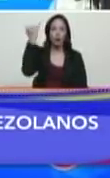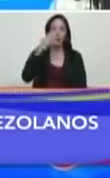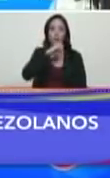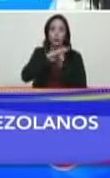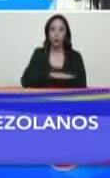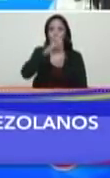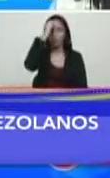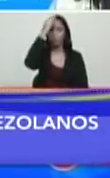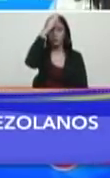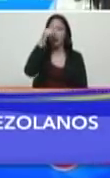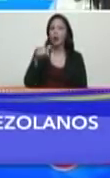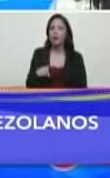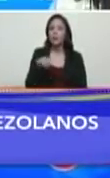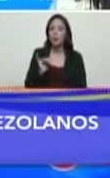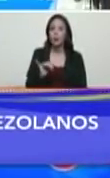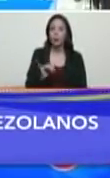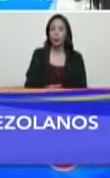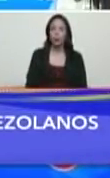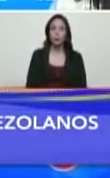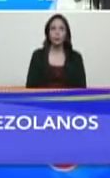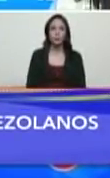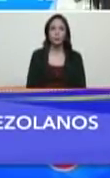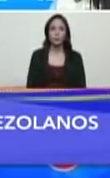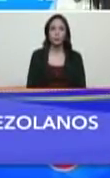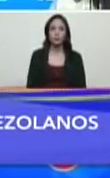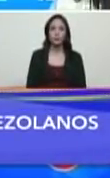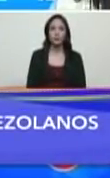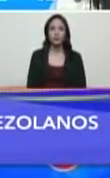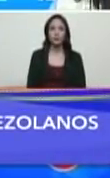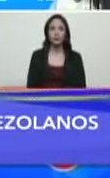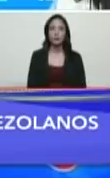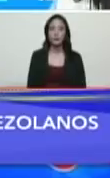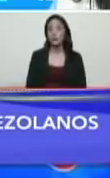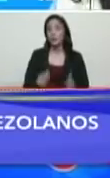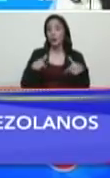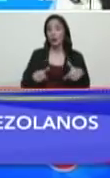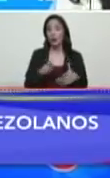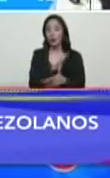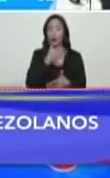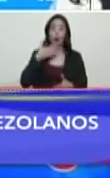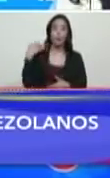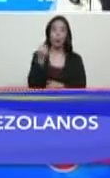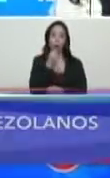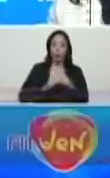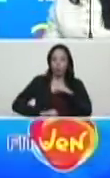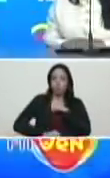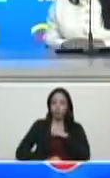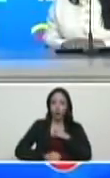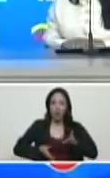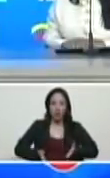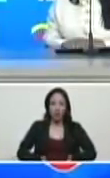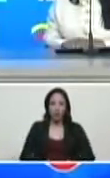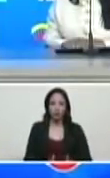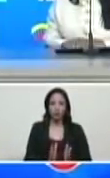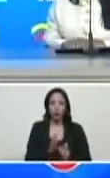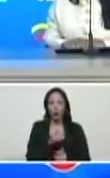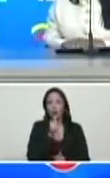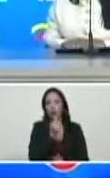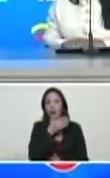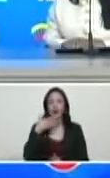aquí en estas tierras nació el más grande de los grandes de la historia de toda